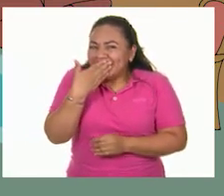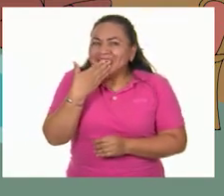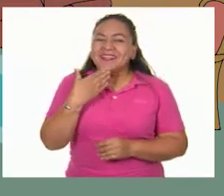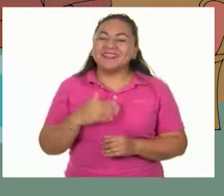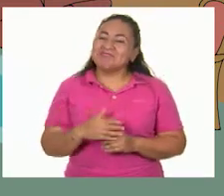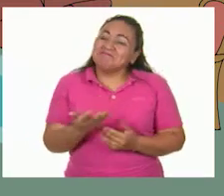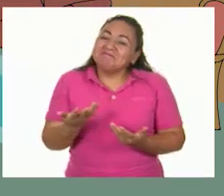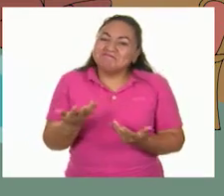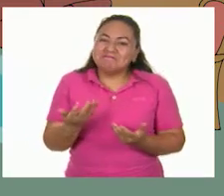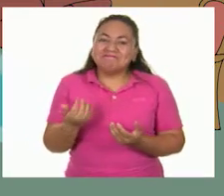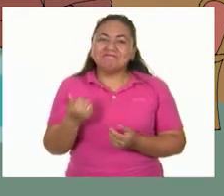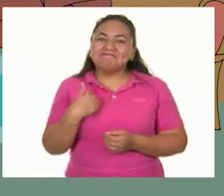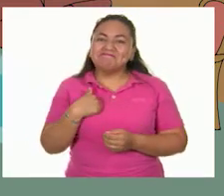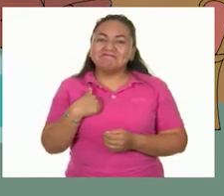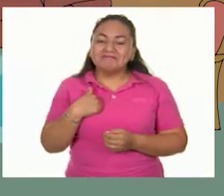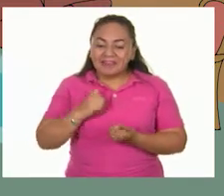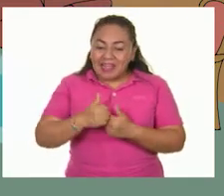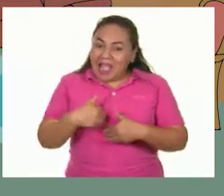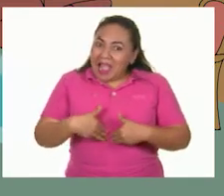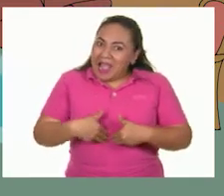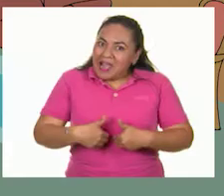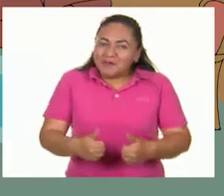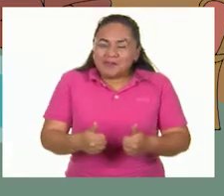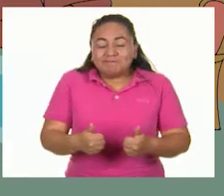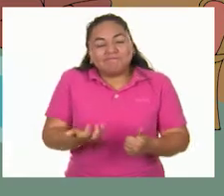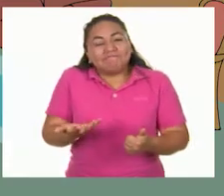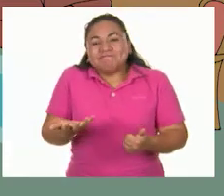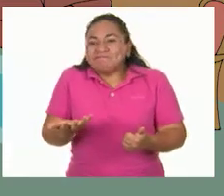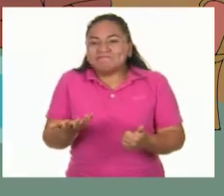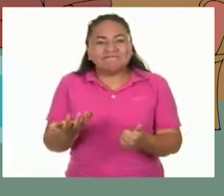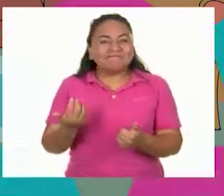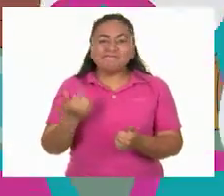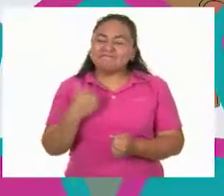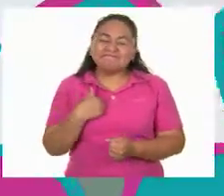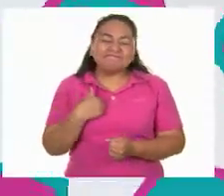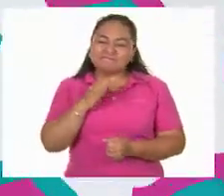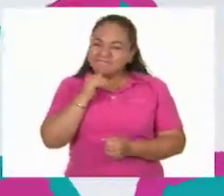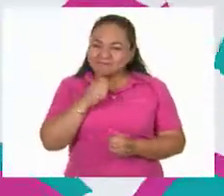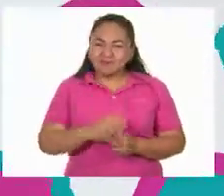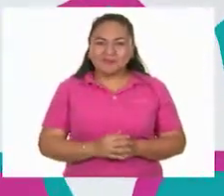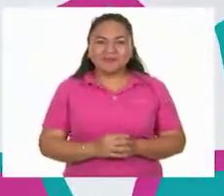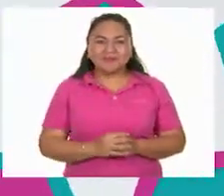Hombre, es que yo, cuando me entra el hambre, barro con todo.